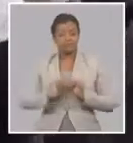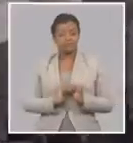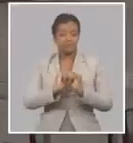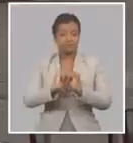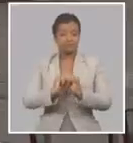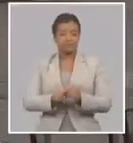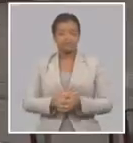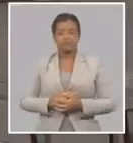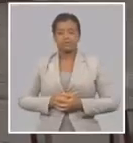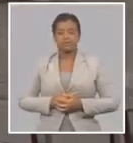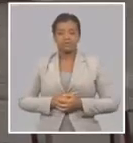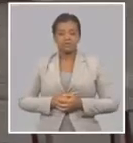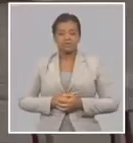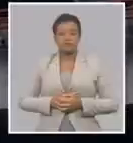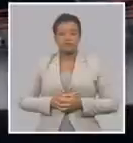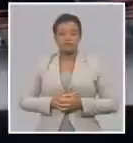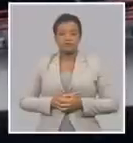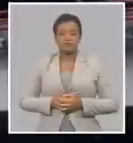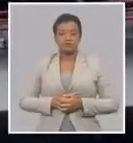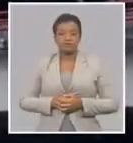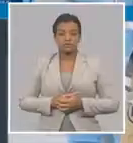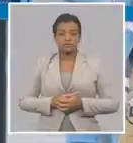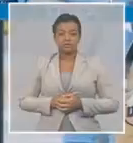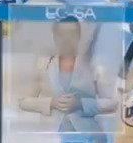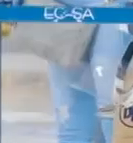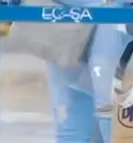pardo para la mesa redonda